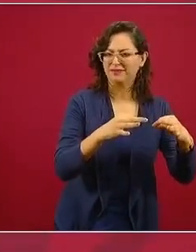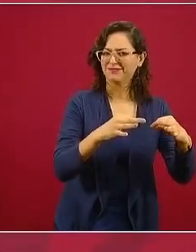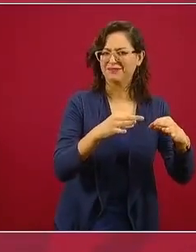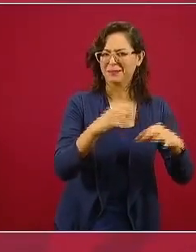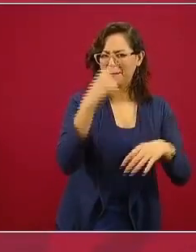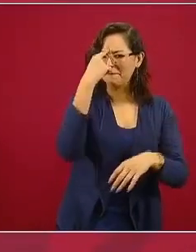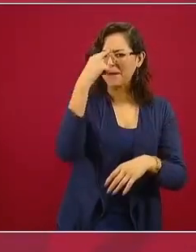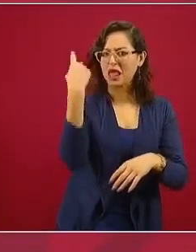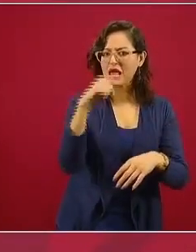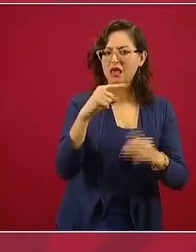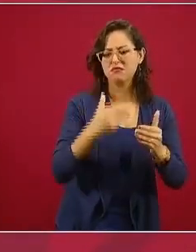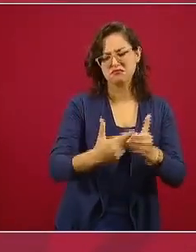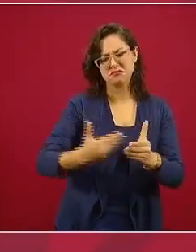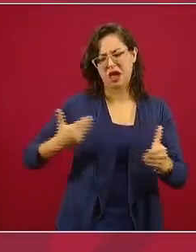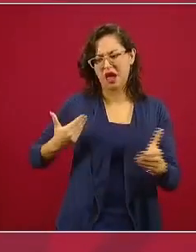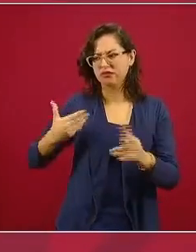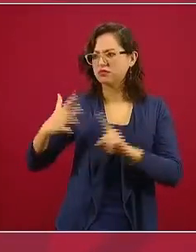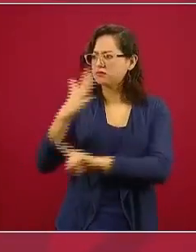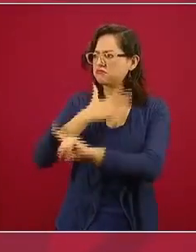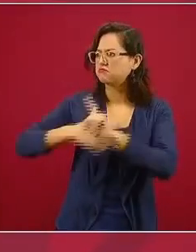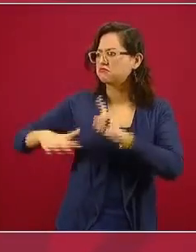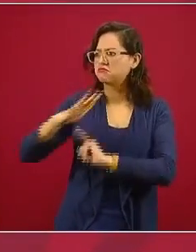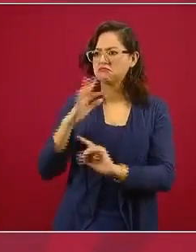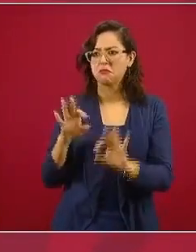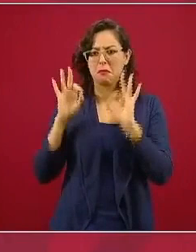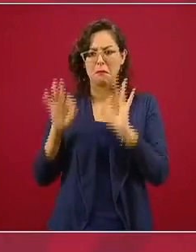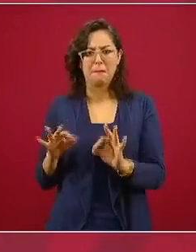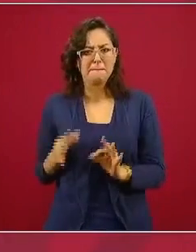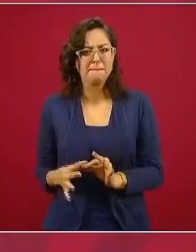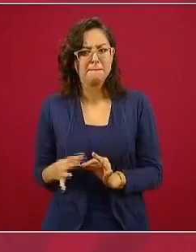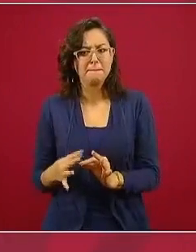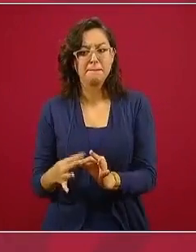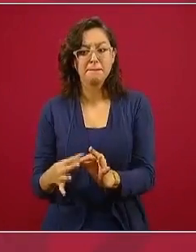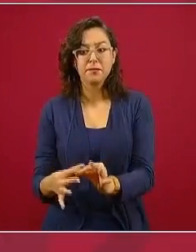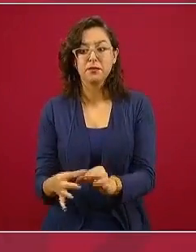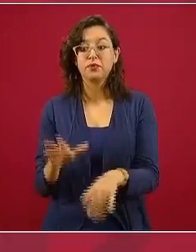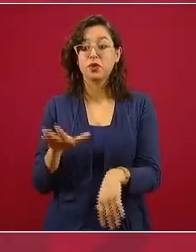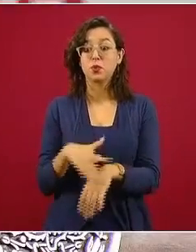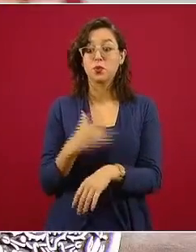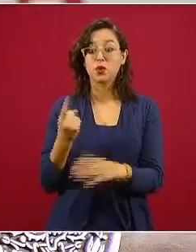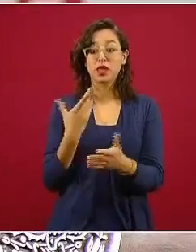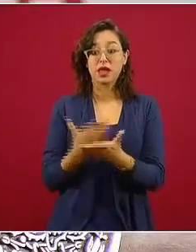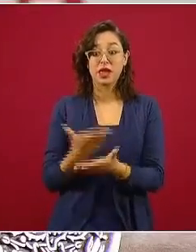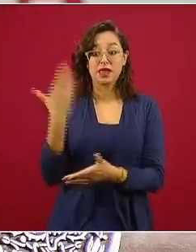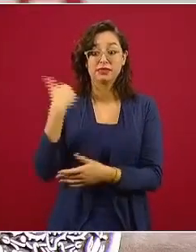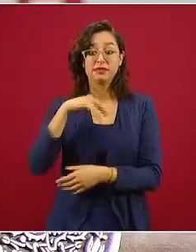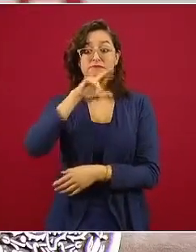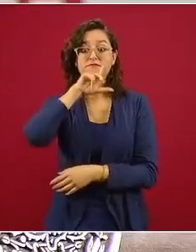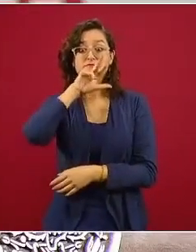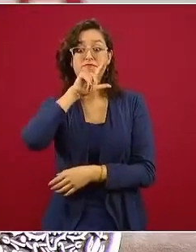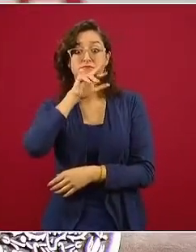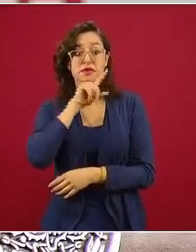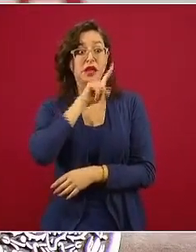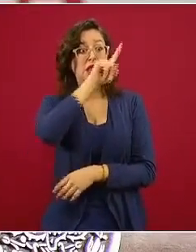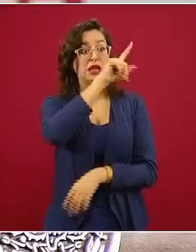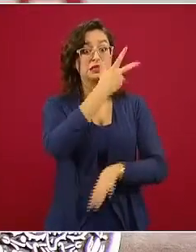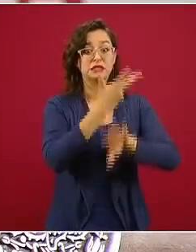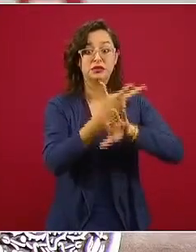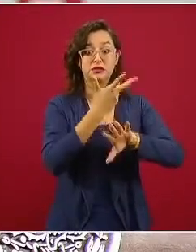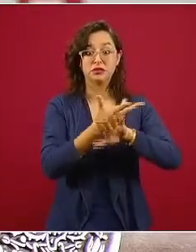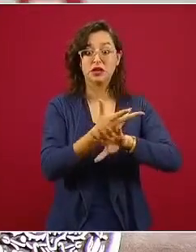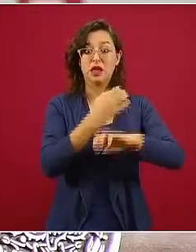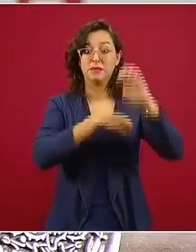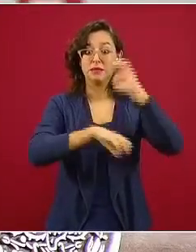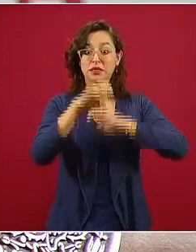mucha preocupación porque había noticias que Estados Unidos o algunas empresas en Estados Unidos iban a